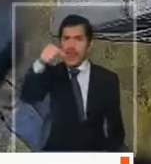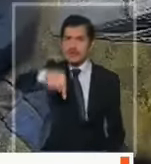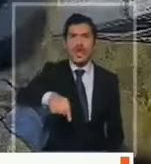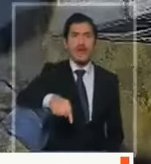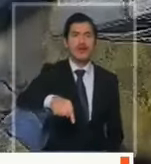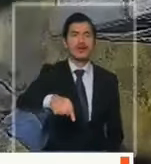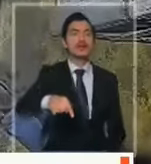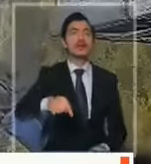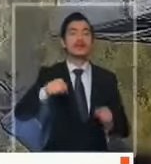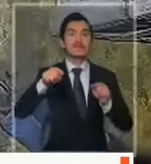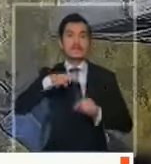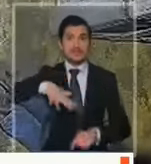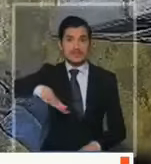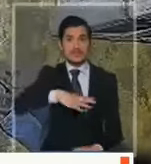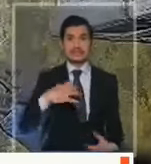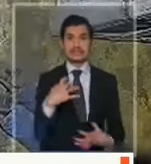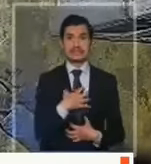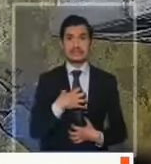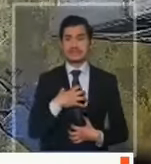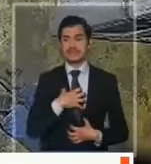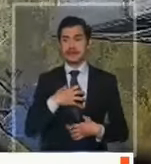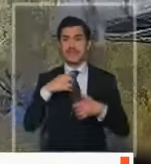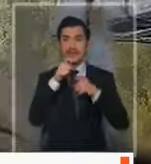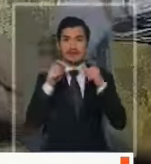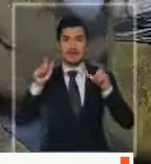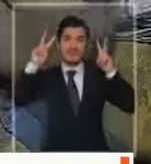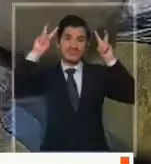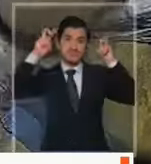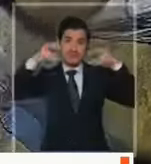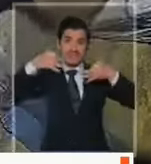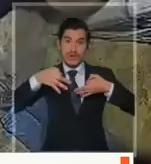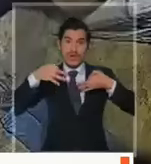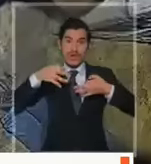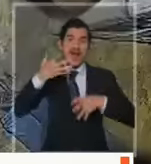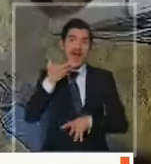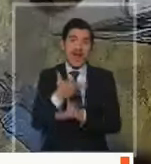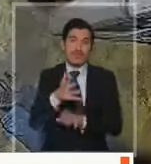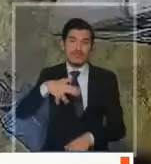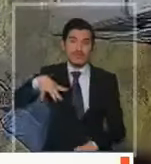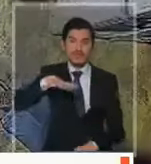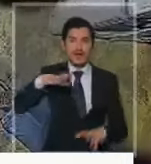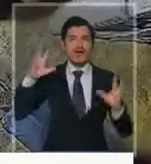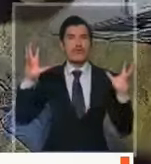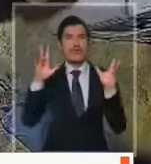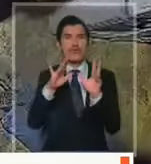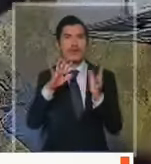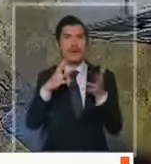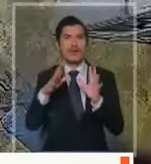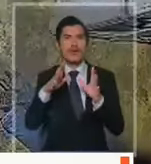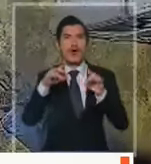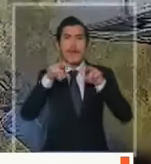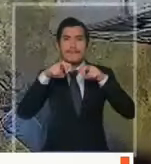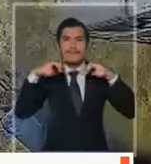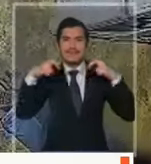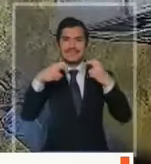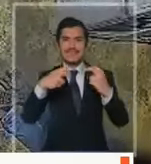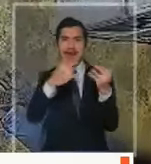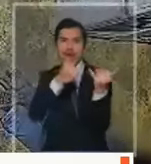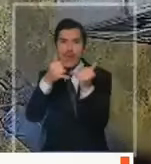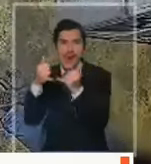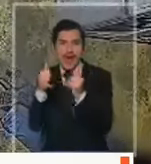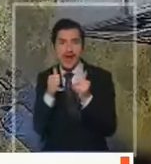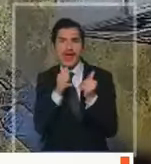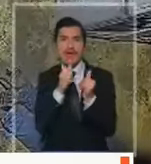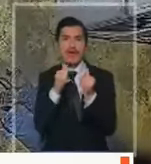Son momentos de terror para quienes, bajo la pseudo-seguridad que tiene este mundo clandestino, se reúnen alrededor de una mesa de juego en lugares aislados y